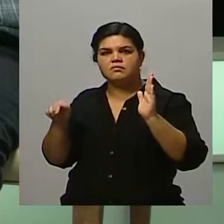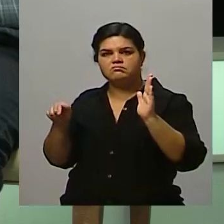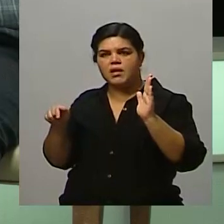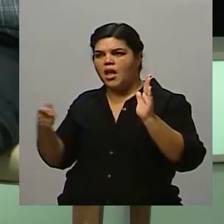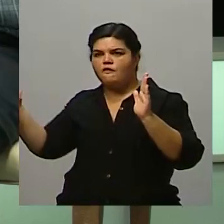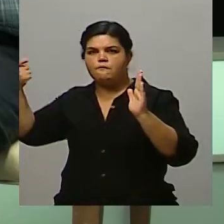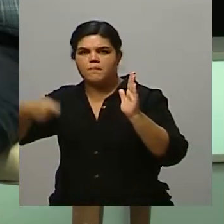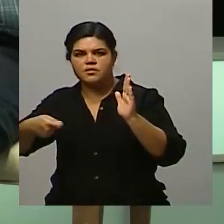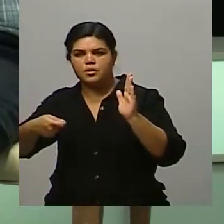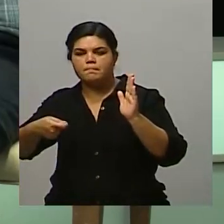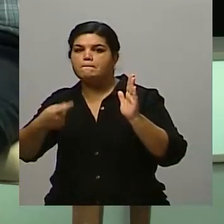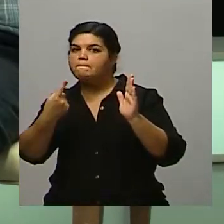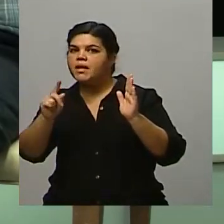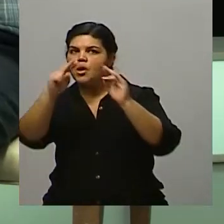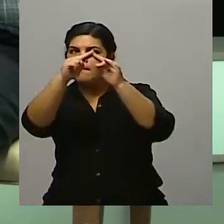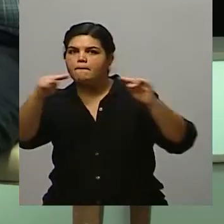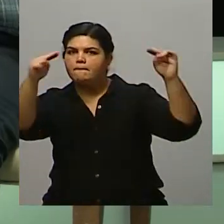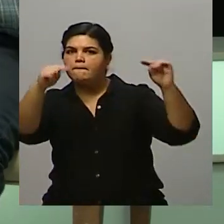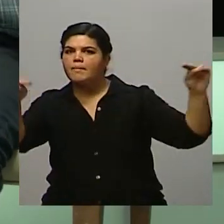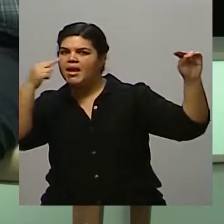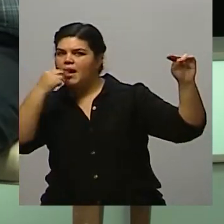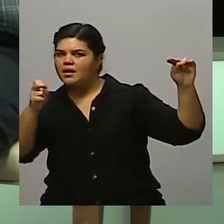¿Qué haces en ese caso? ¿Le decís que no?